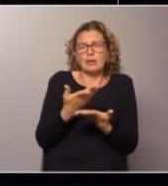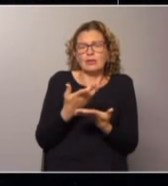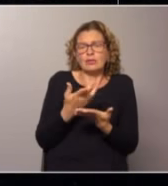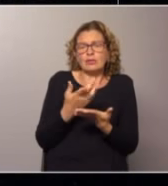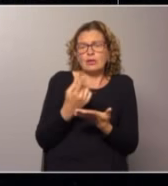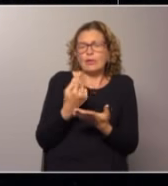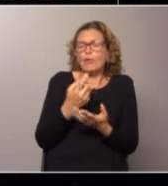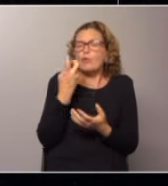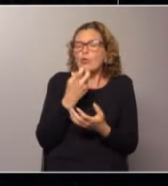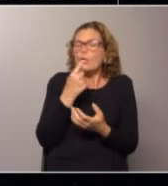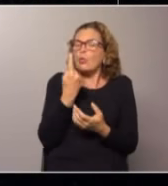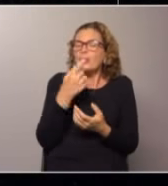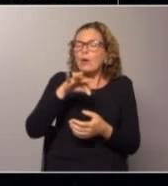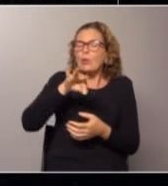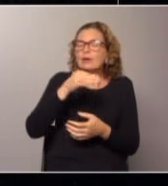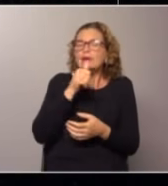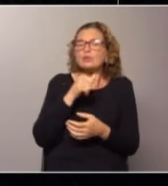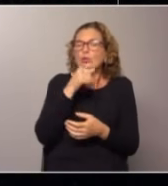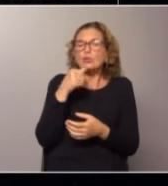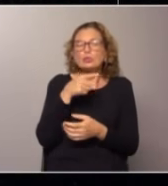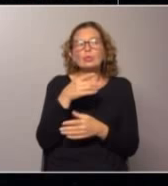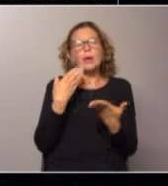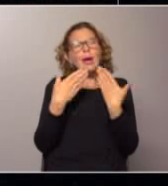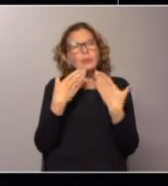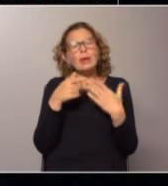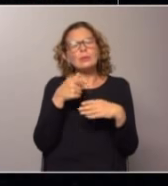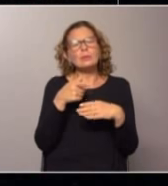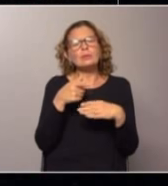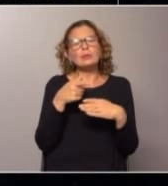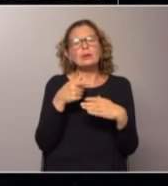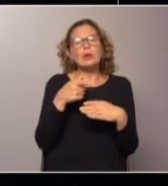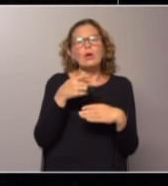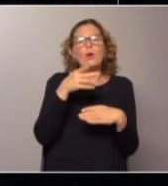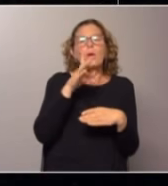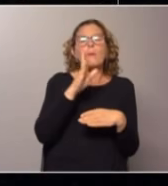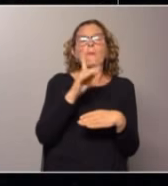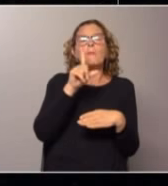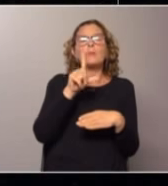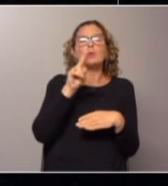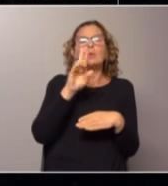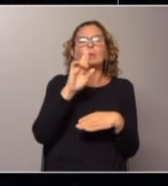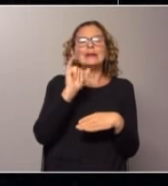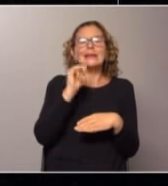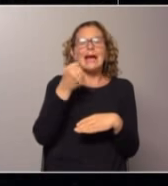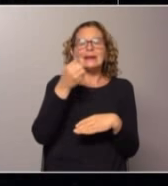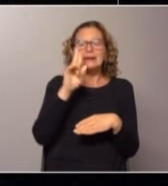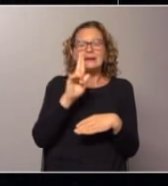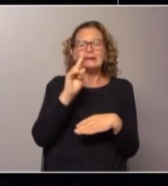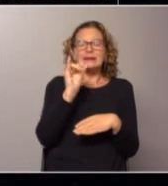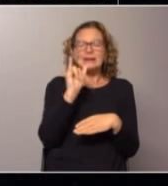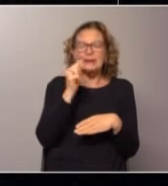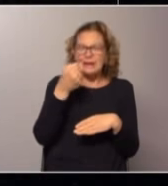única solución tú hablas allí de la pluri al kia es